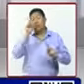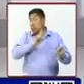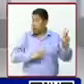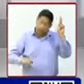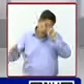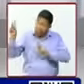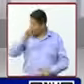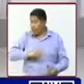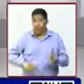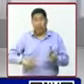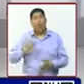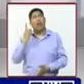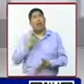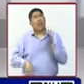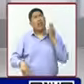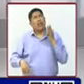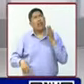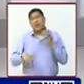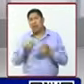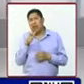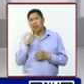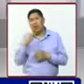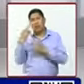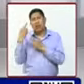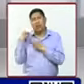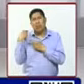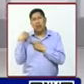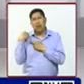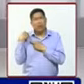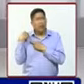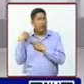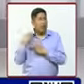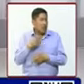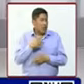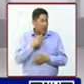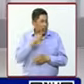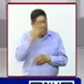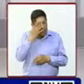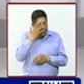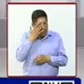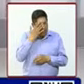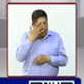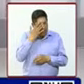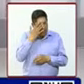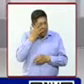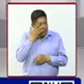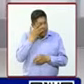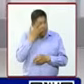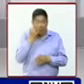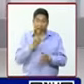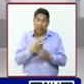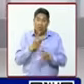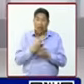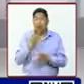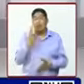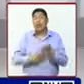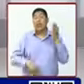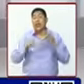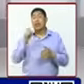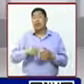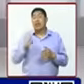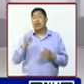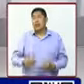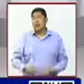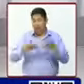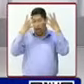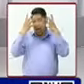tenemos ahora es ¿quién se va a hacer cargo de él? ¿Quién se va a hacer cargo de él? Y también, bueno, los cuidados que él necesita por